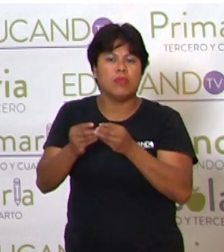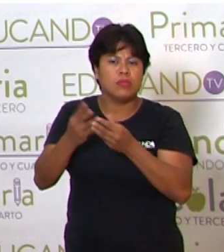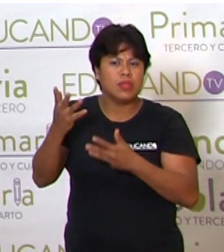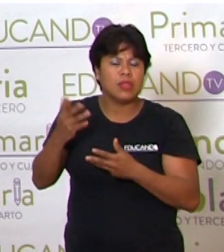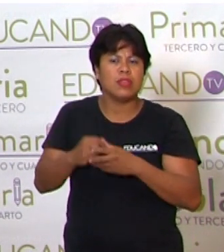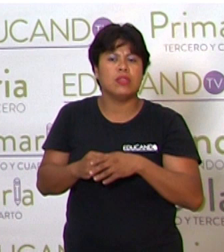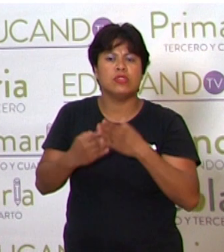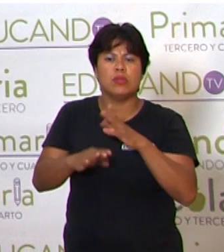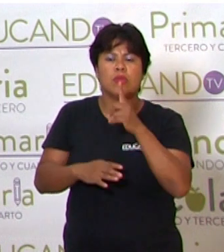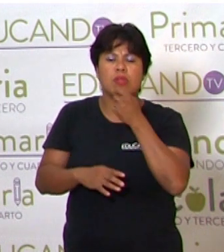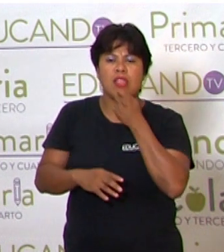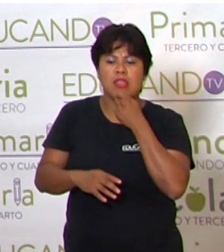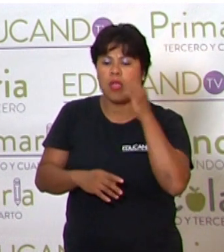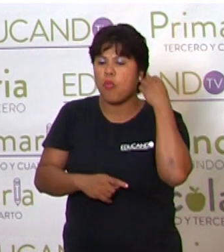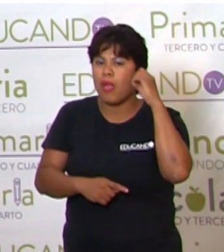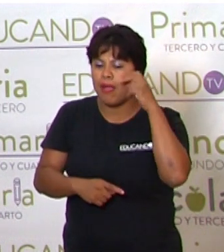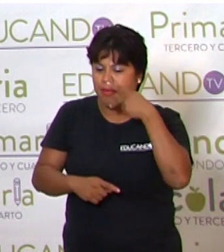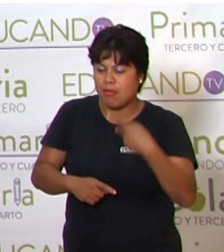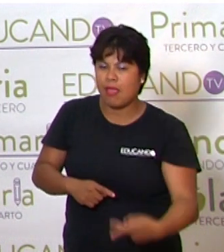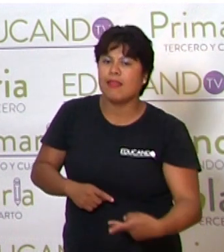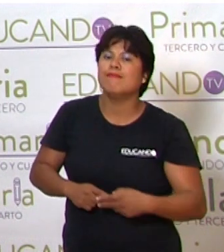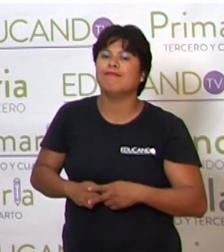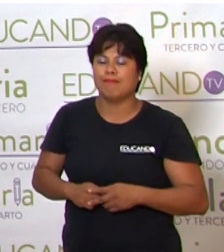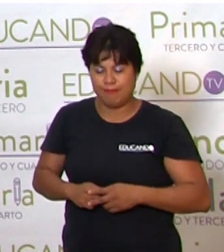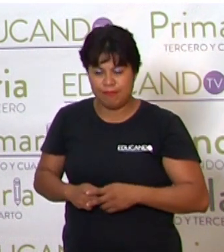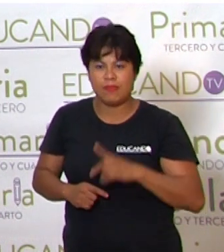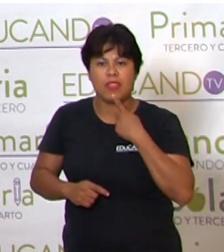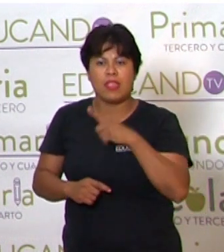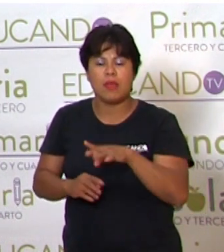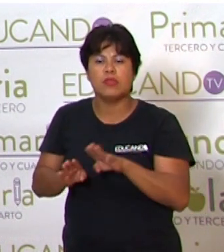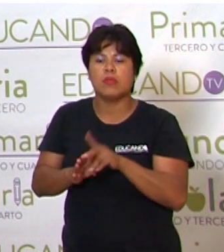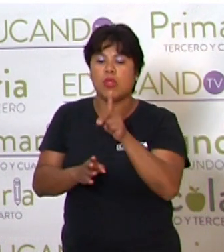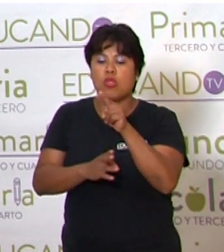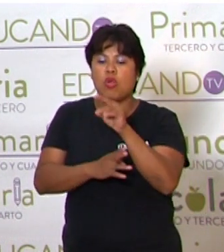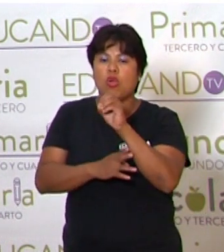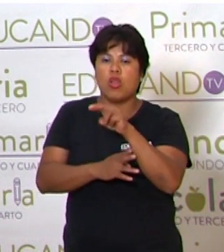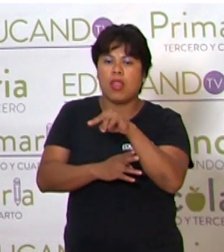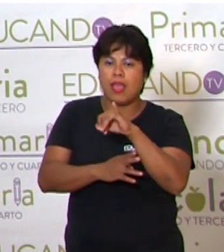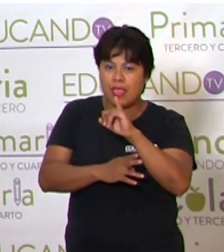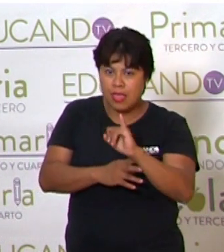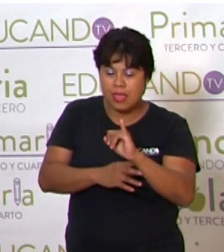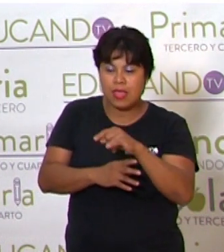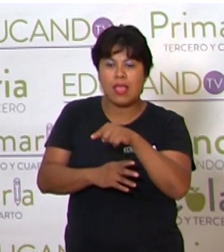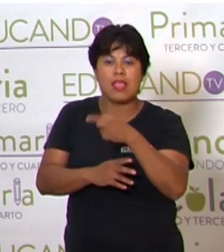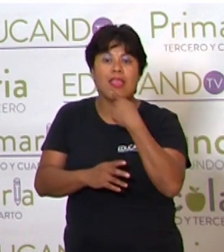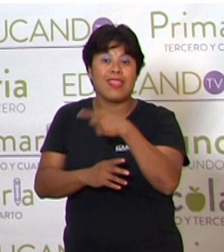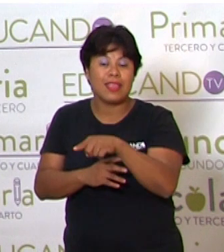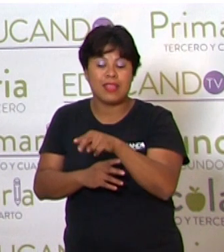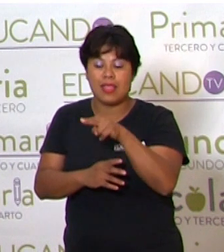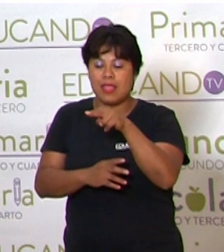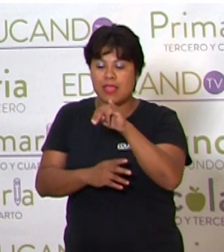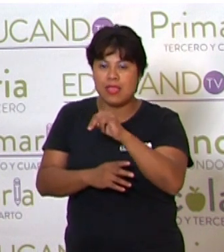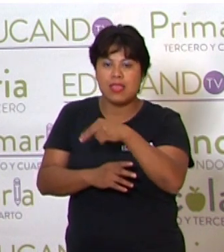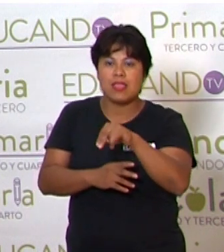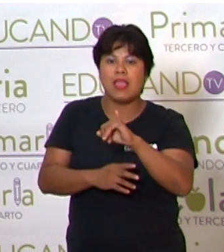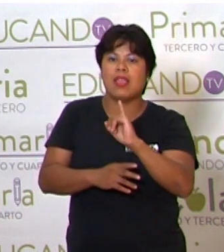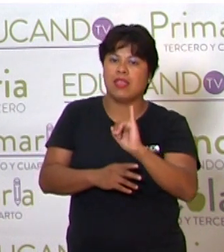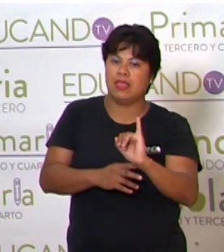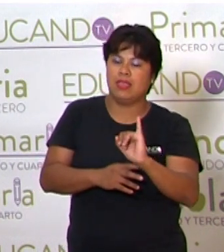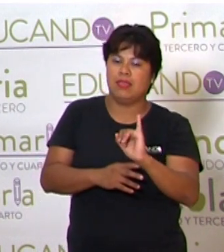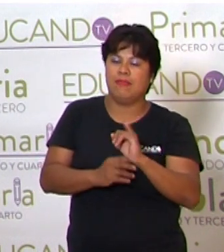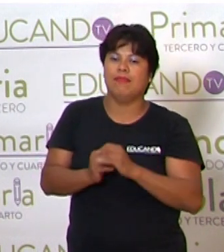inspirado en una niña oaxaqueña. Digamos como Donají, pues ella le puso